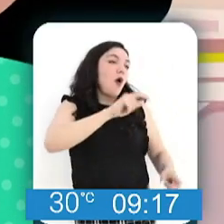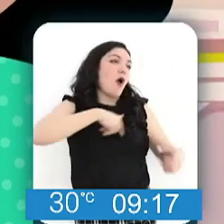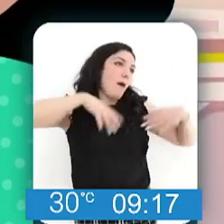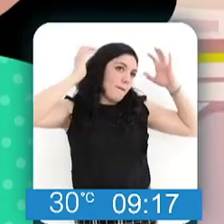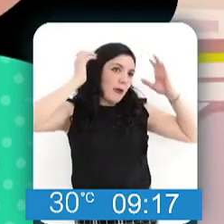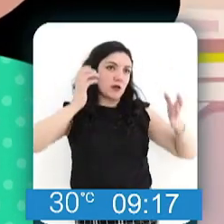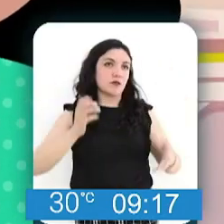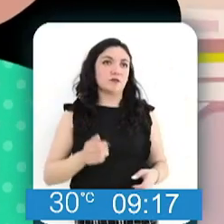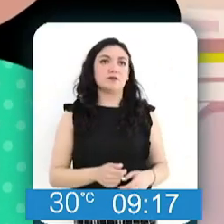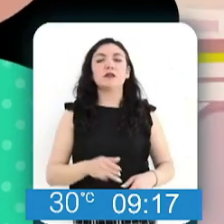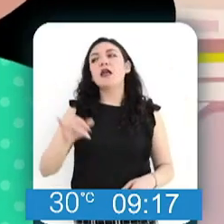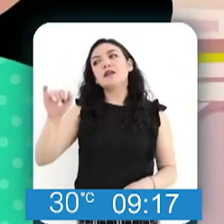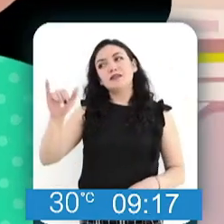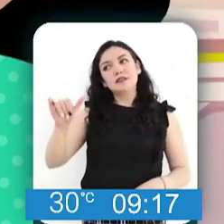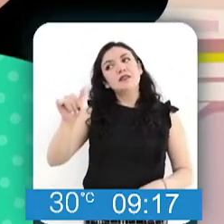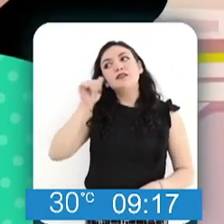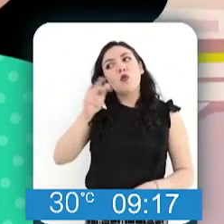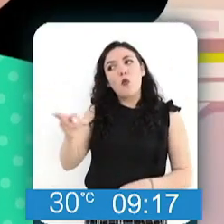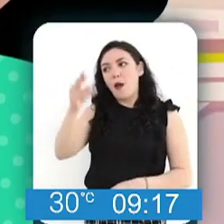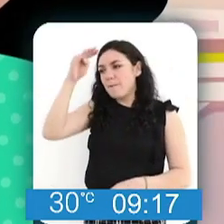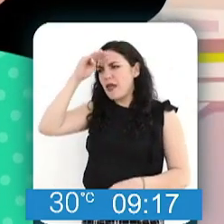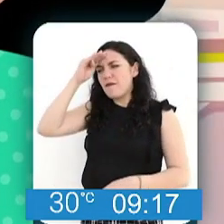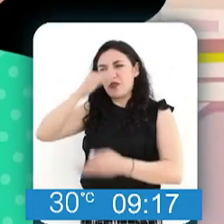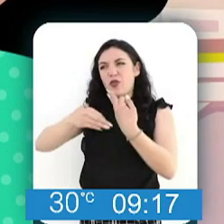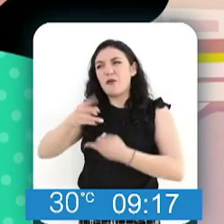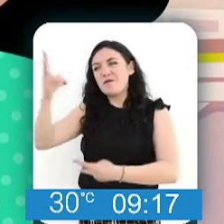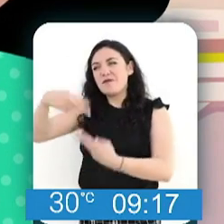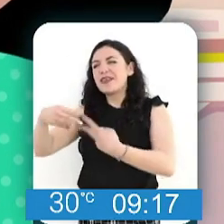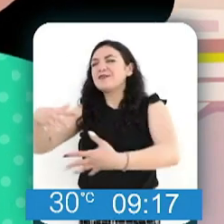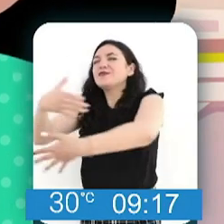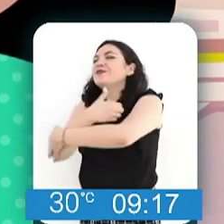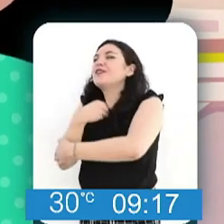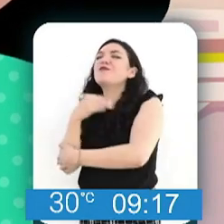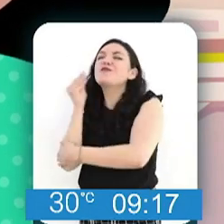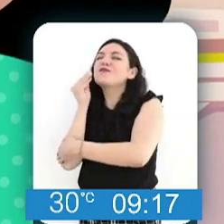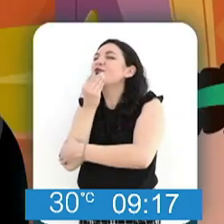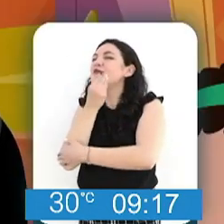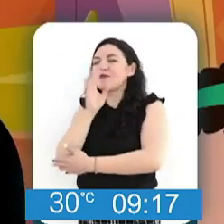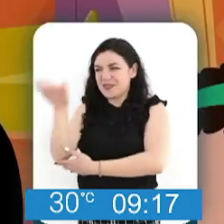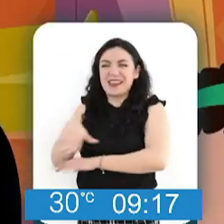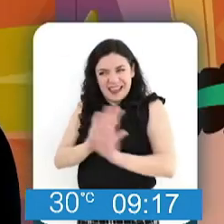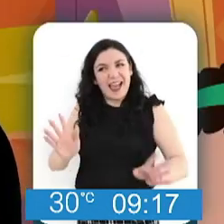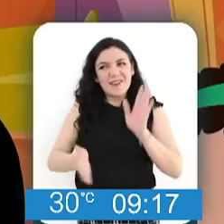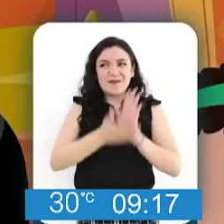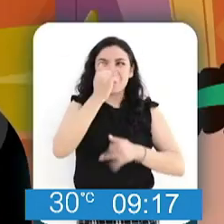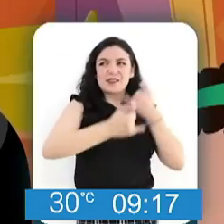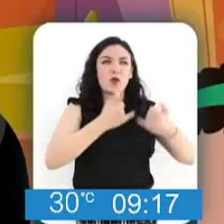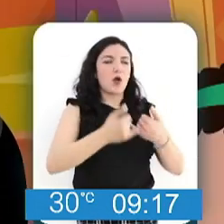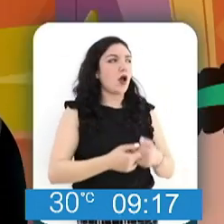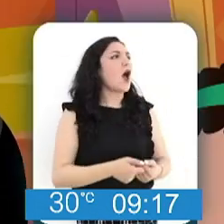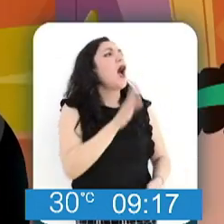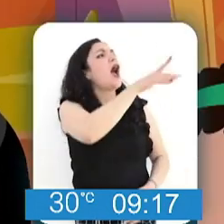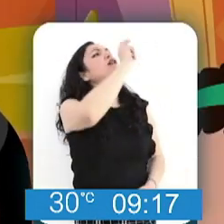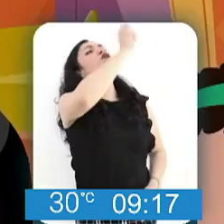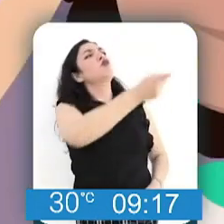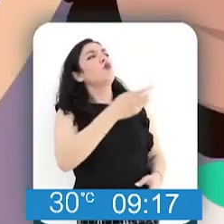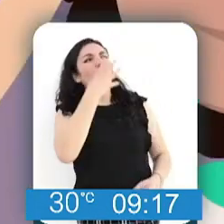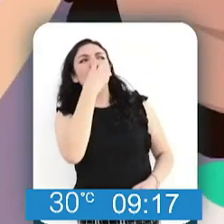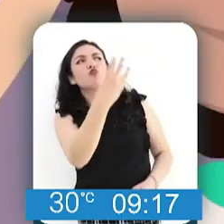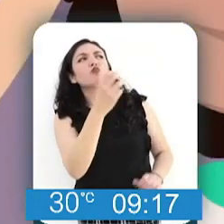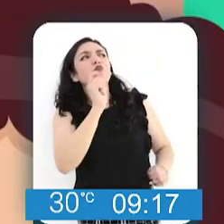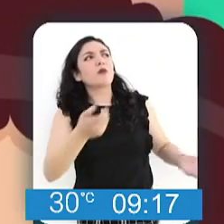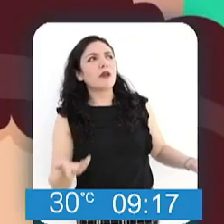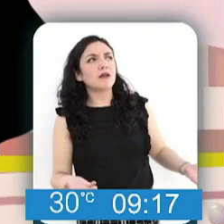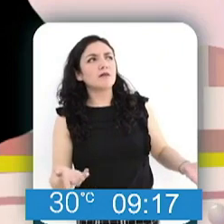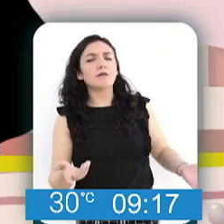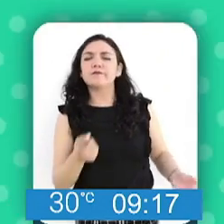Ustedes siempre pensando en todo. Vengan a que les dé un beso. Y ya, vamos a jugar. ¿Y quién será el lobo? A ver. De